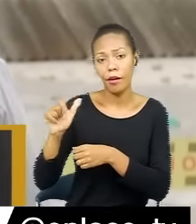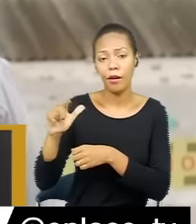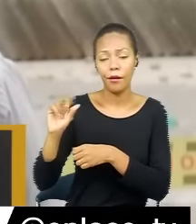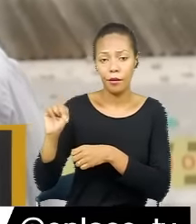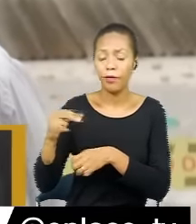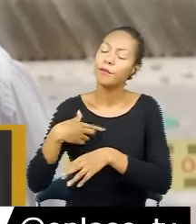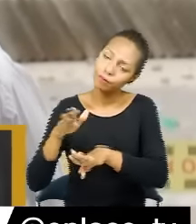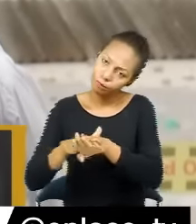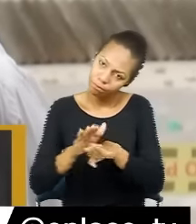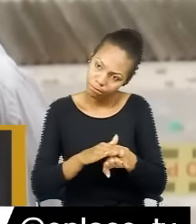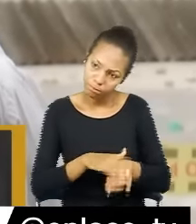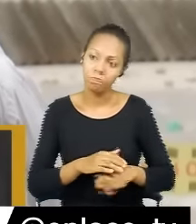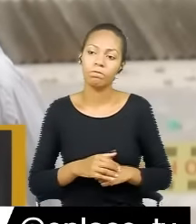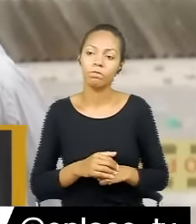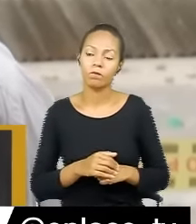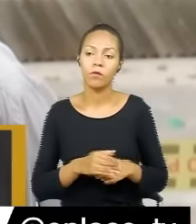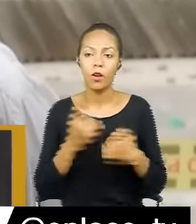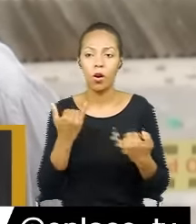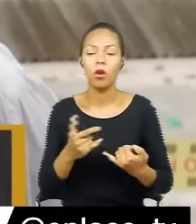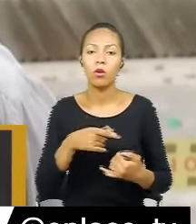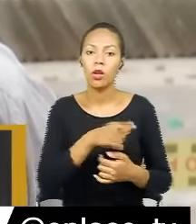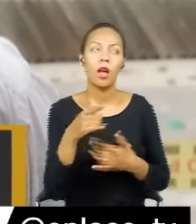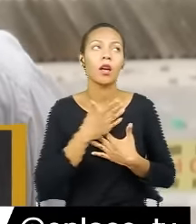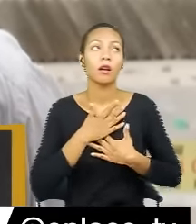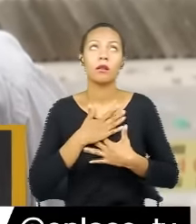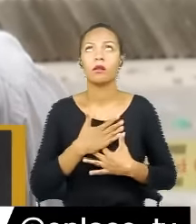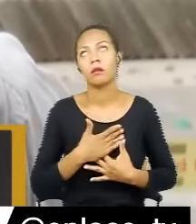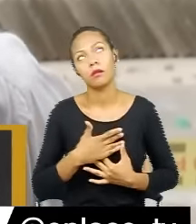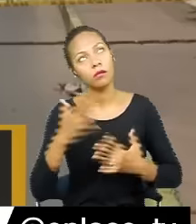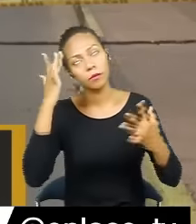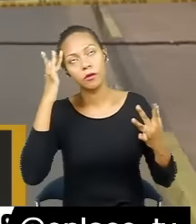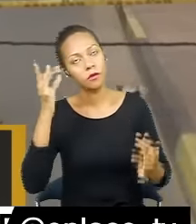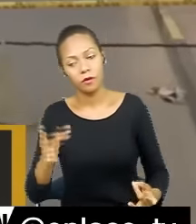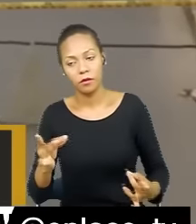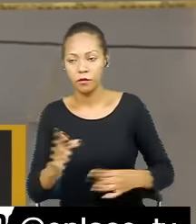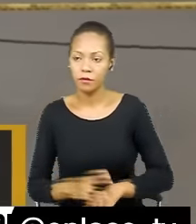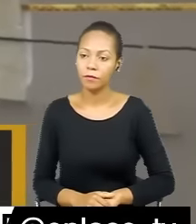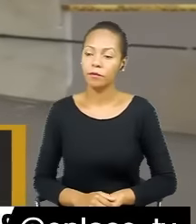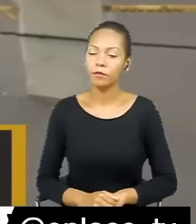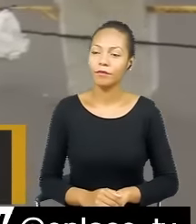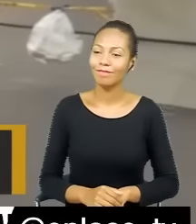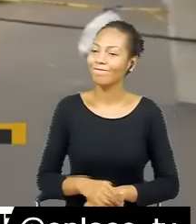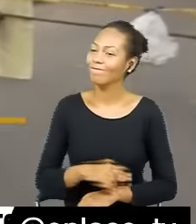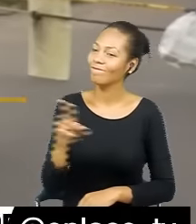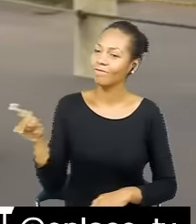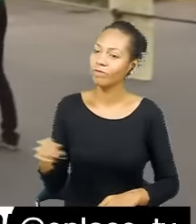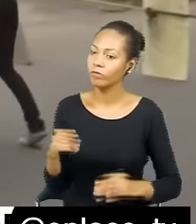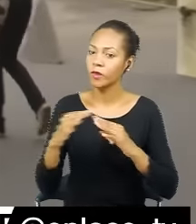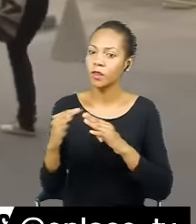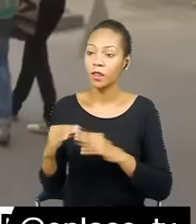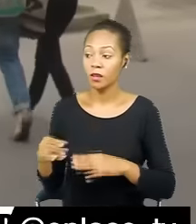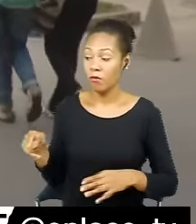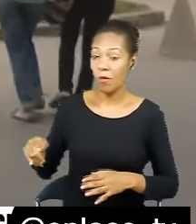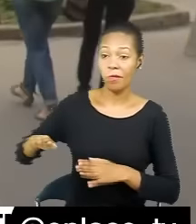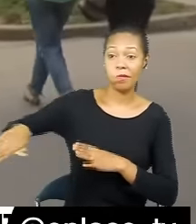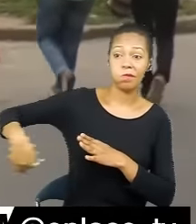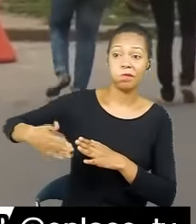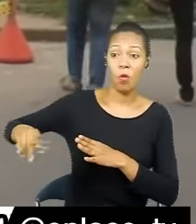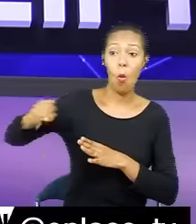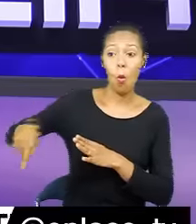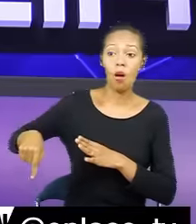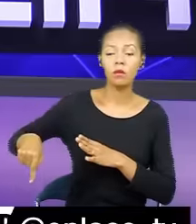traigo para la tranquilidad de todos los vecinos del barrio Galán. Por lo pronto, los vecinos recuerdan que este enorme cráter ya lleva un año.